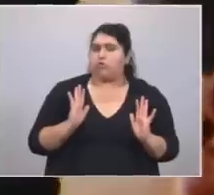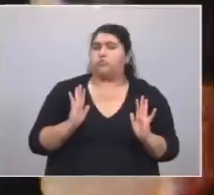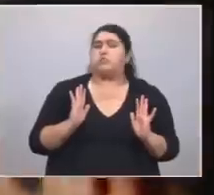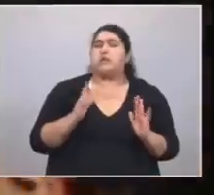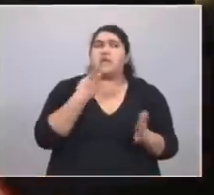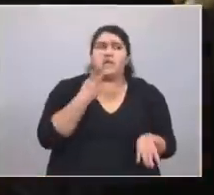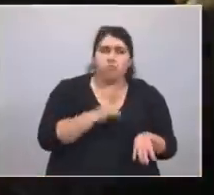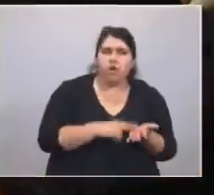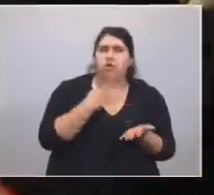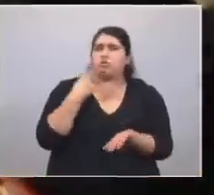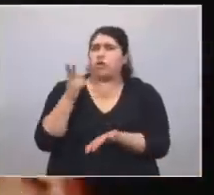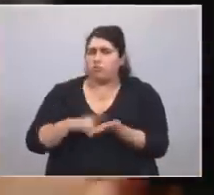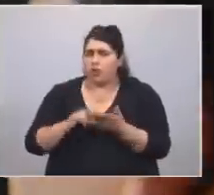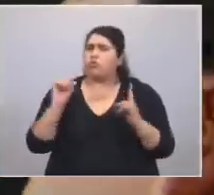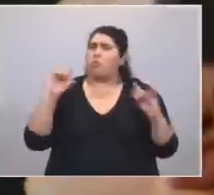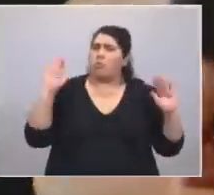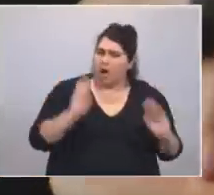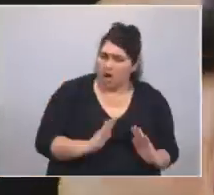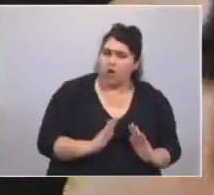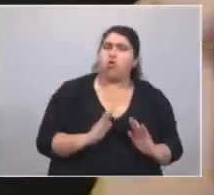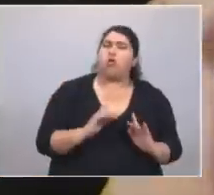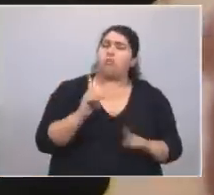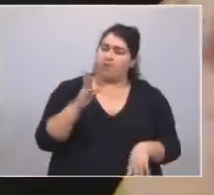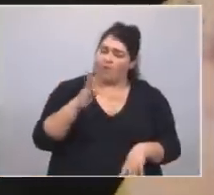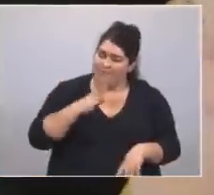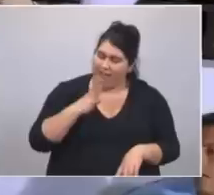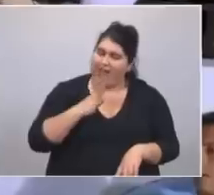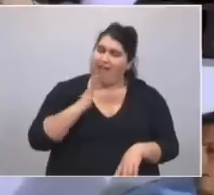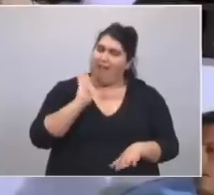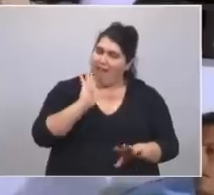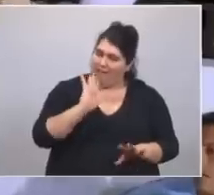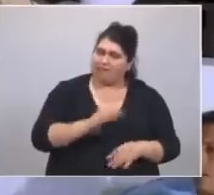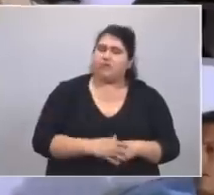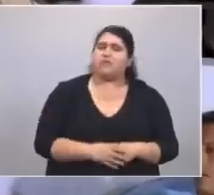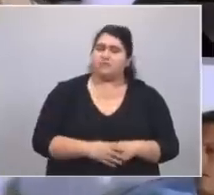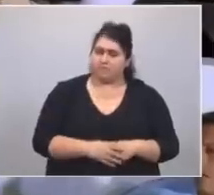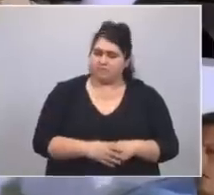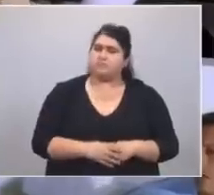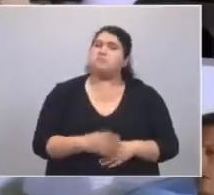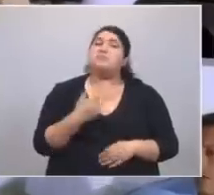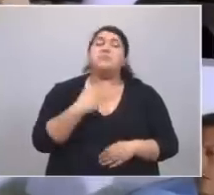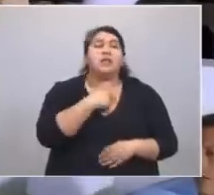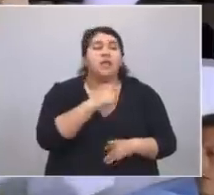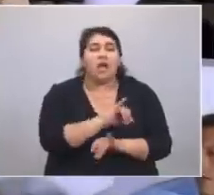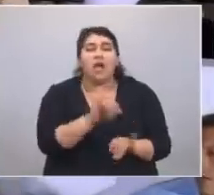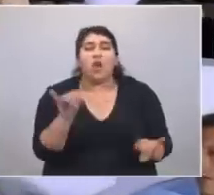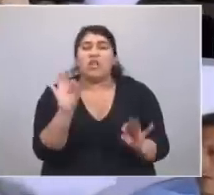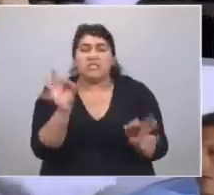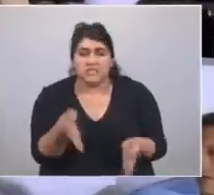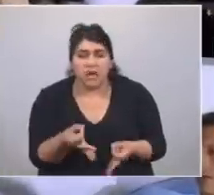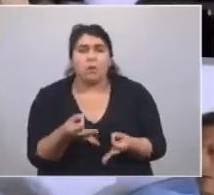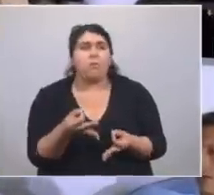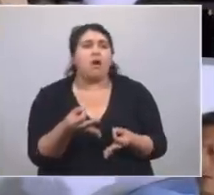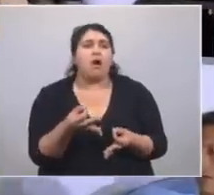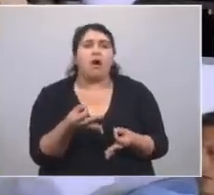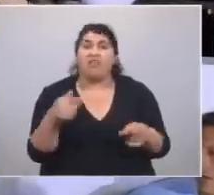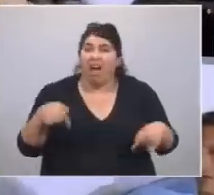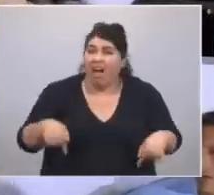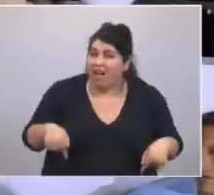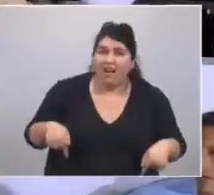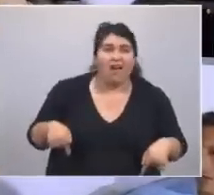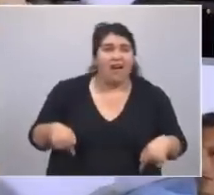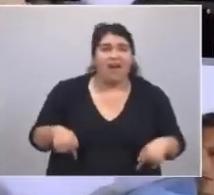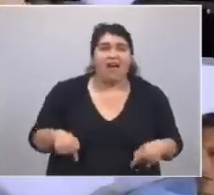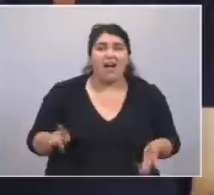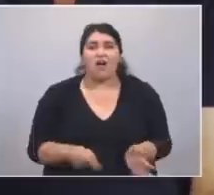Bajamos impuestos, pero todavía falta. Quiero que sepan, acá, en la